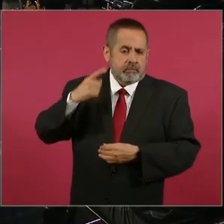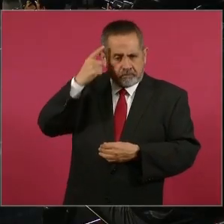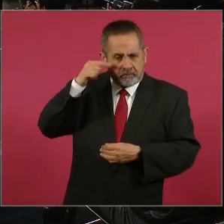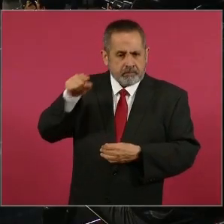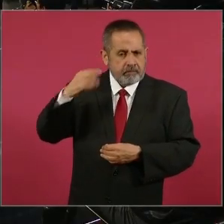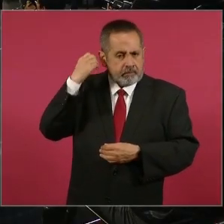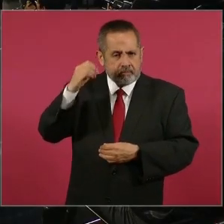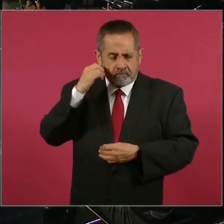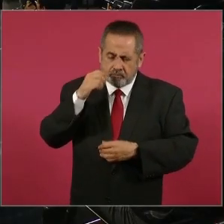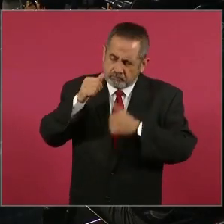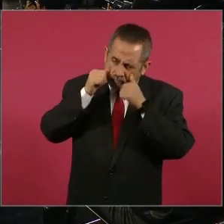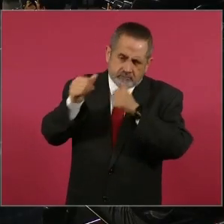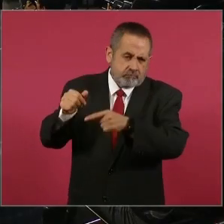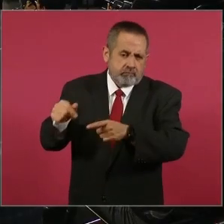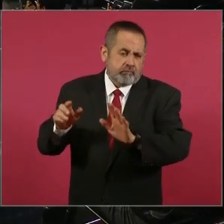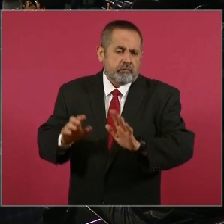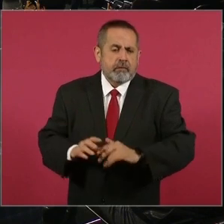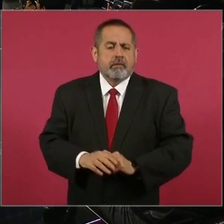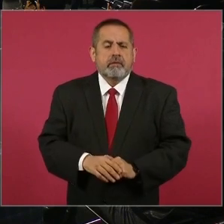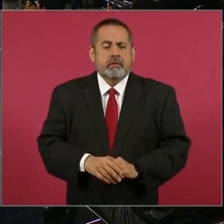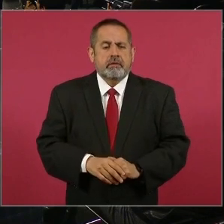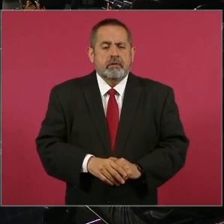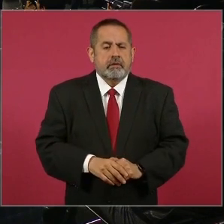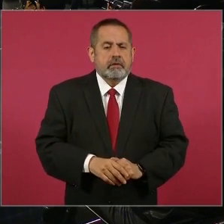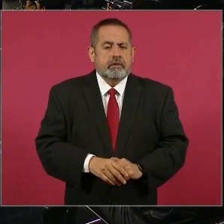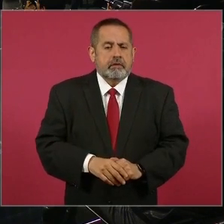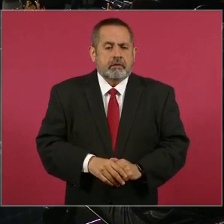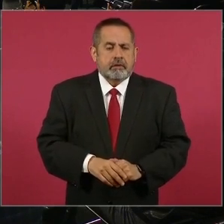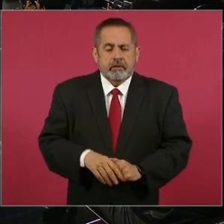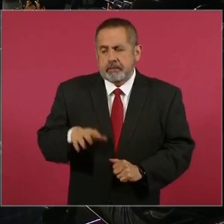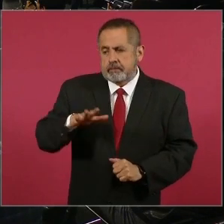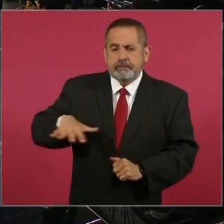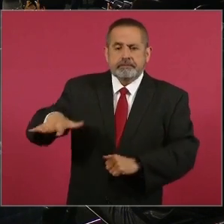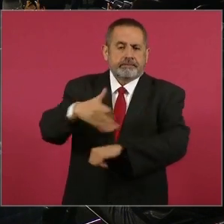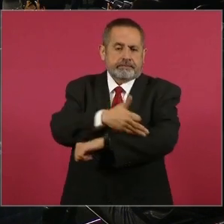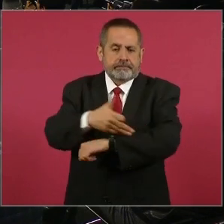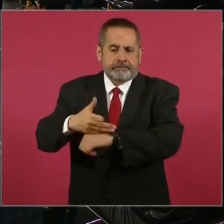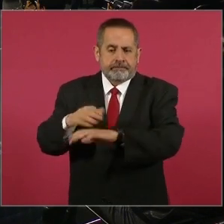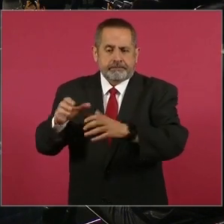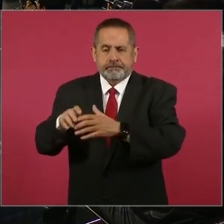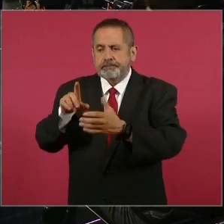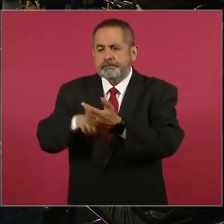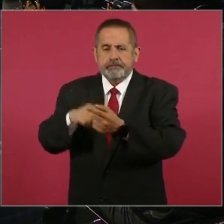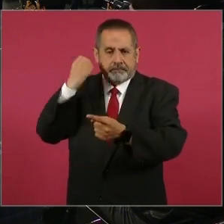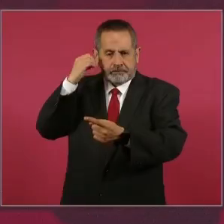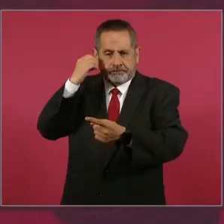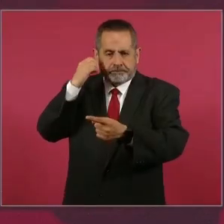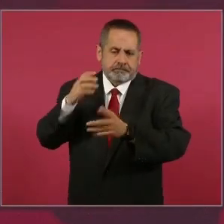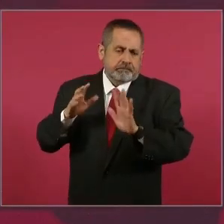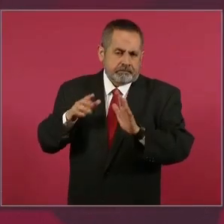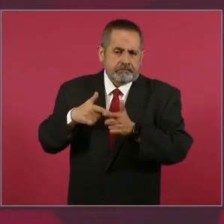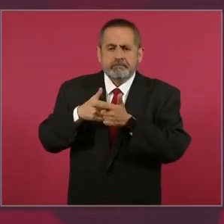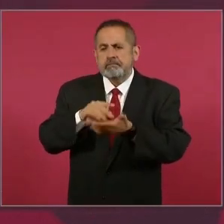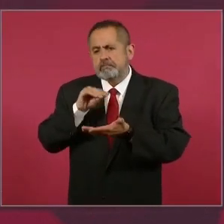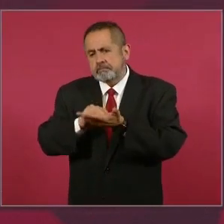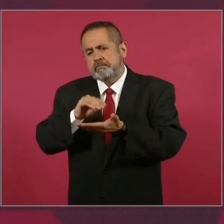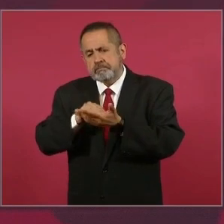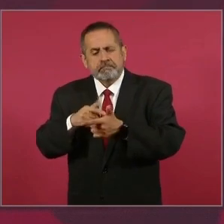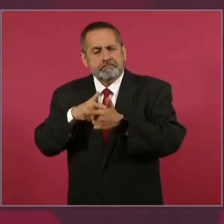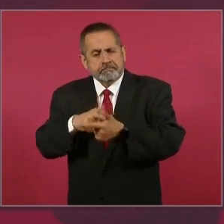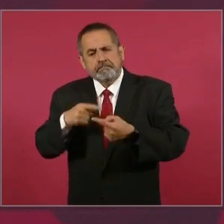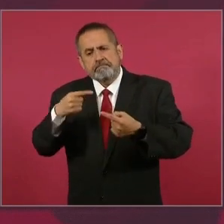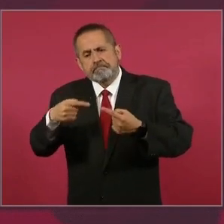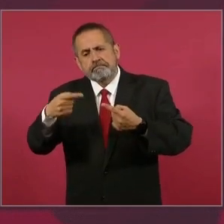de Oaxaca desde luego a las familias Y así vamos a seguir